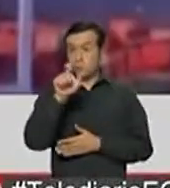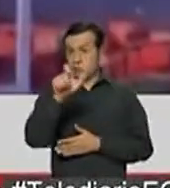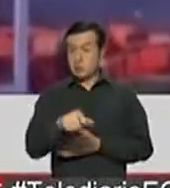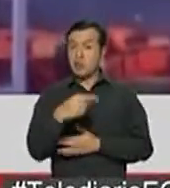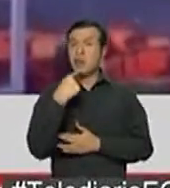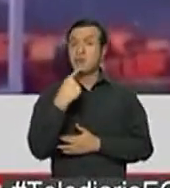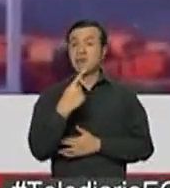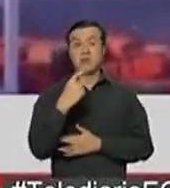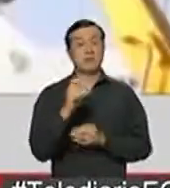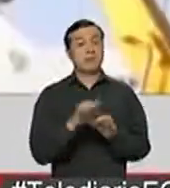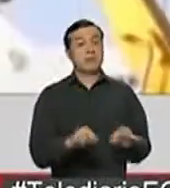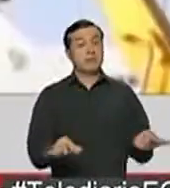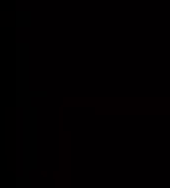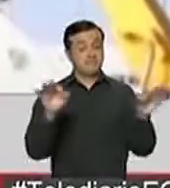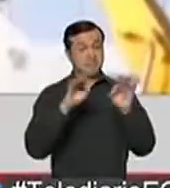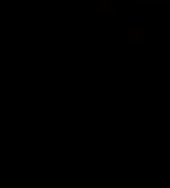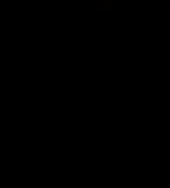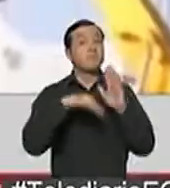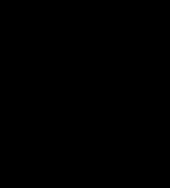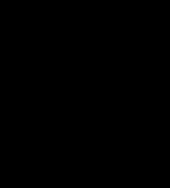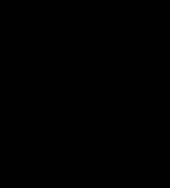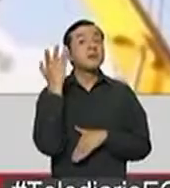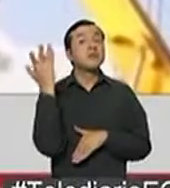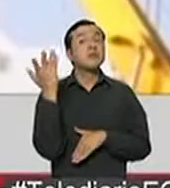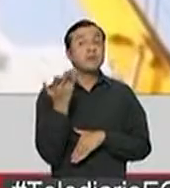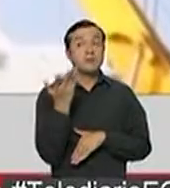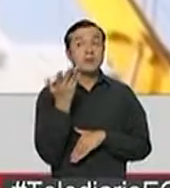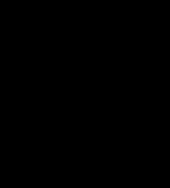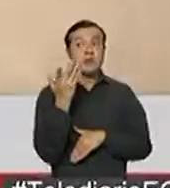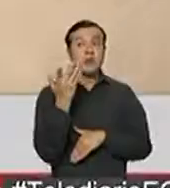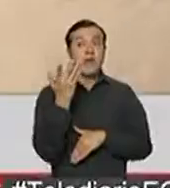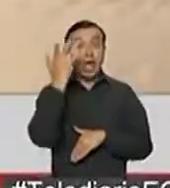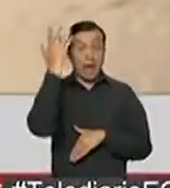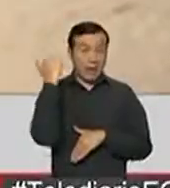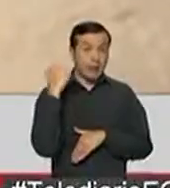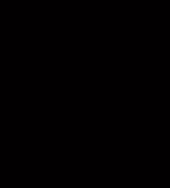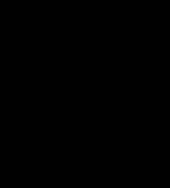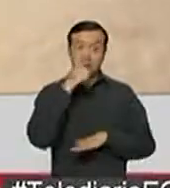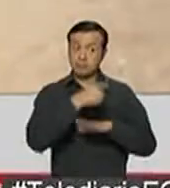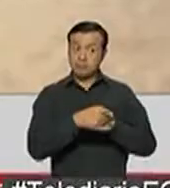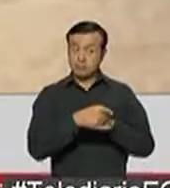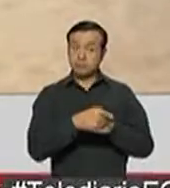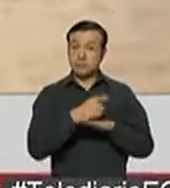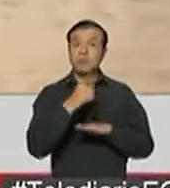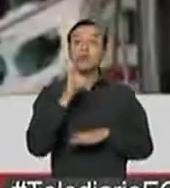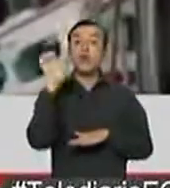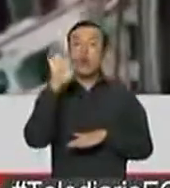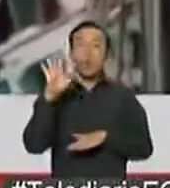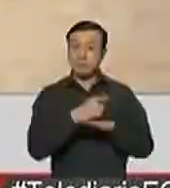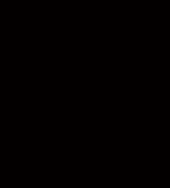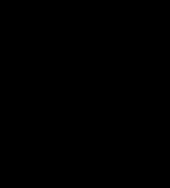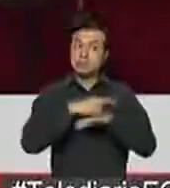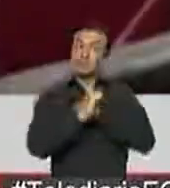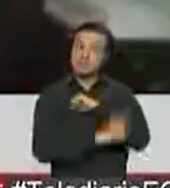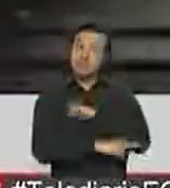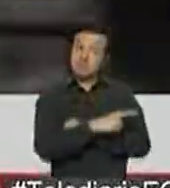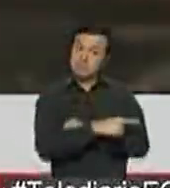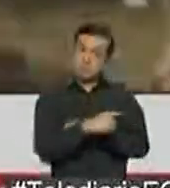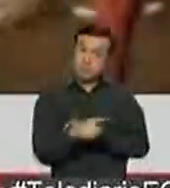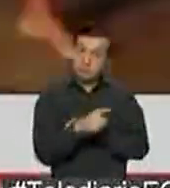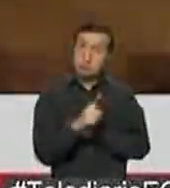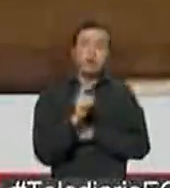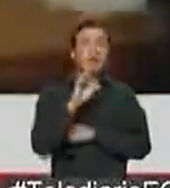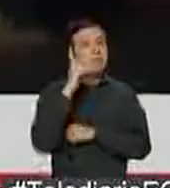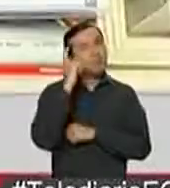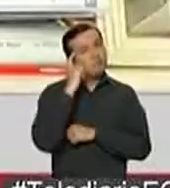considera necesarias, sobre todo para revertir la tarjeta amarilla impuesta por la Unión Europea. Yo creo que a fines de